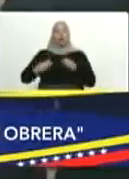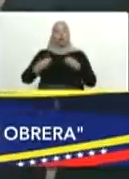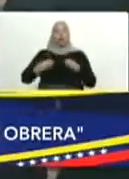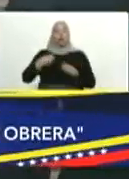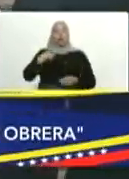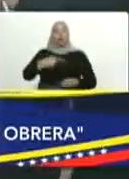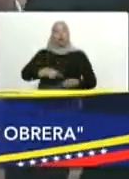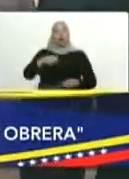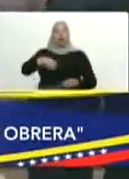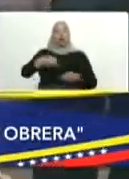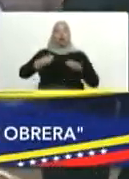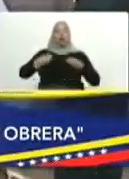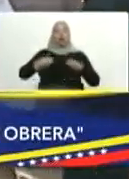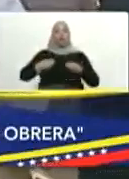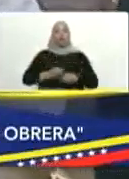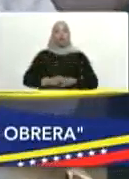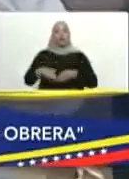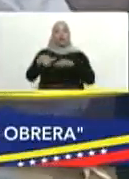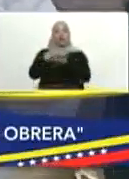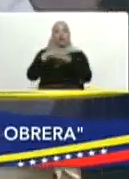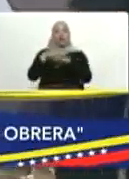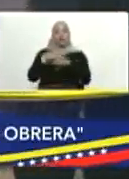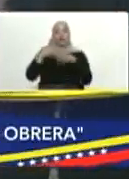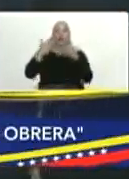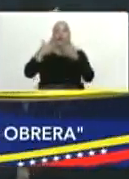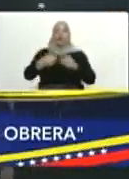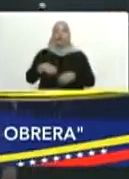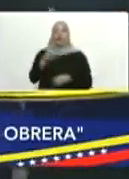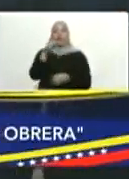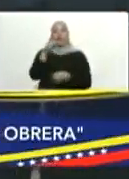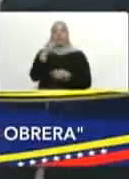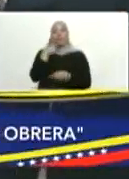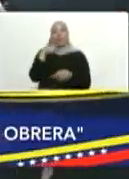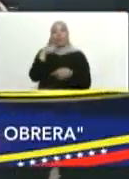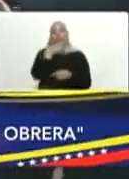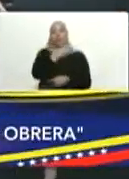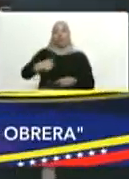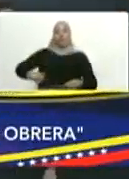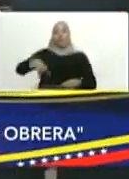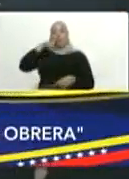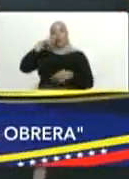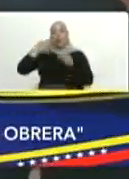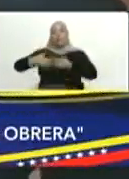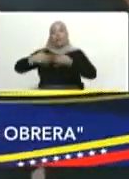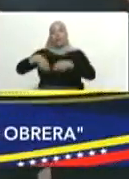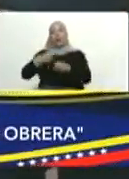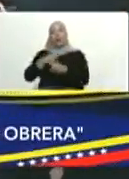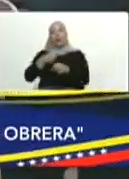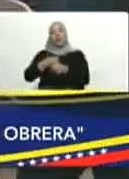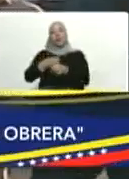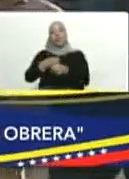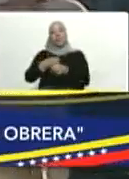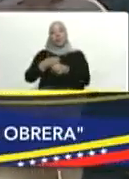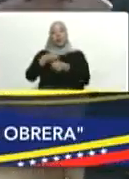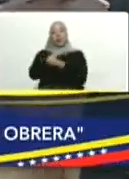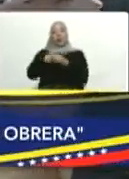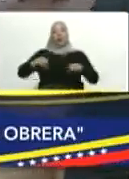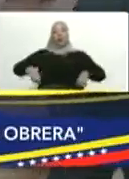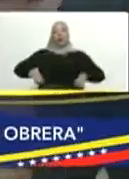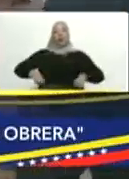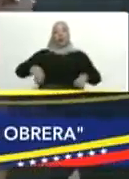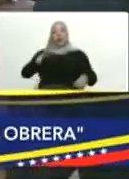mire Hipólito Abreu ministro de industria y el presidente de la Corporación guayana